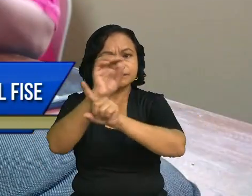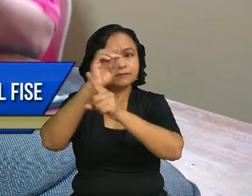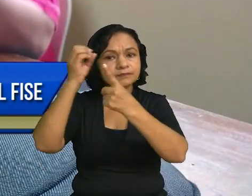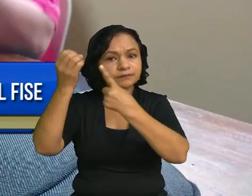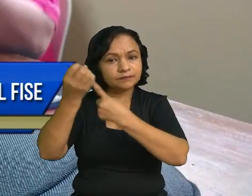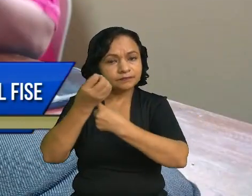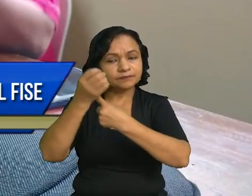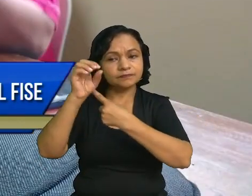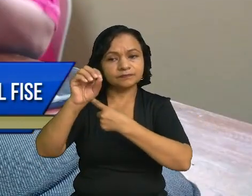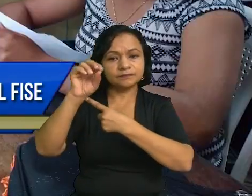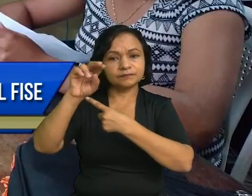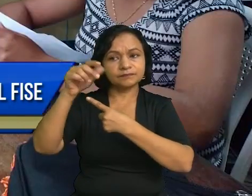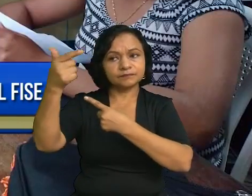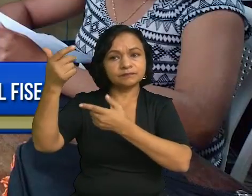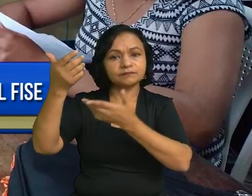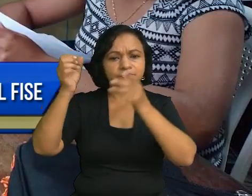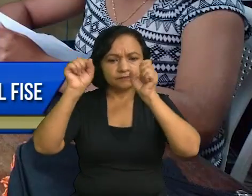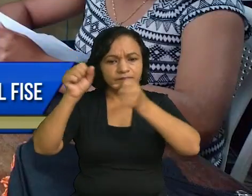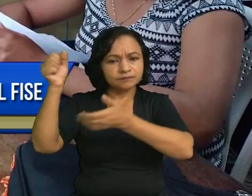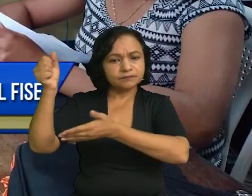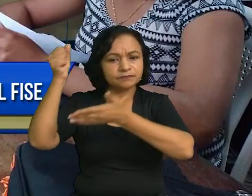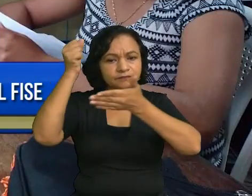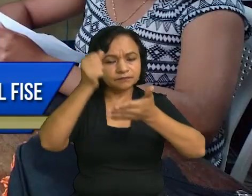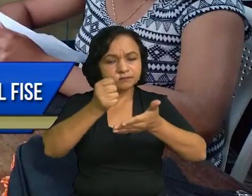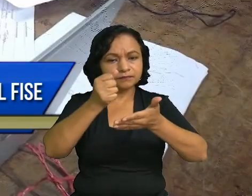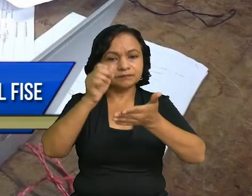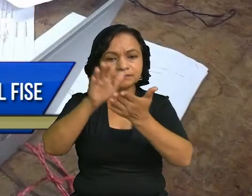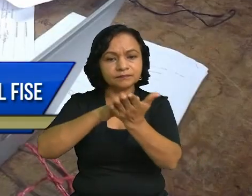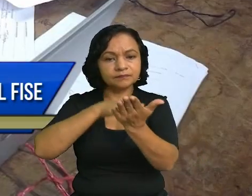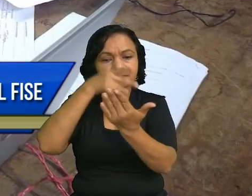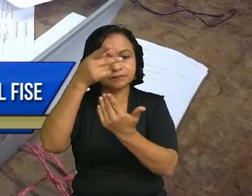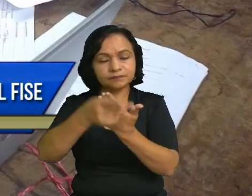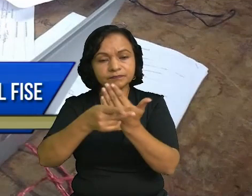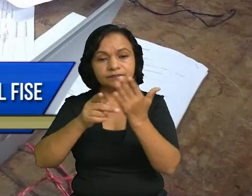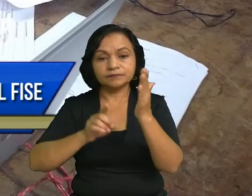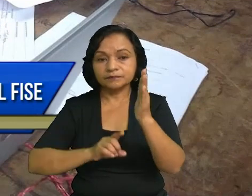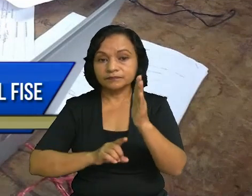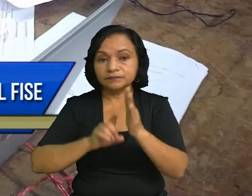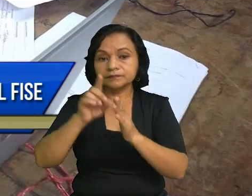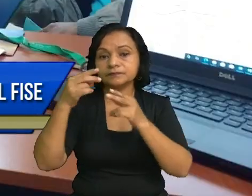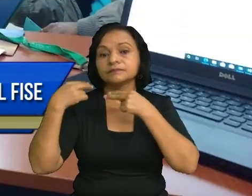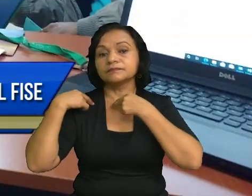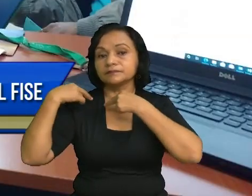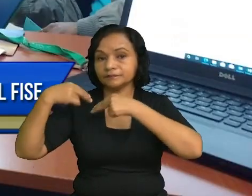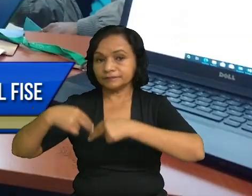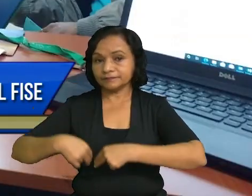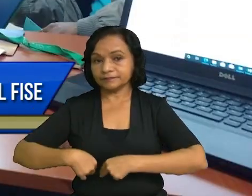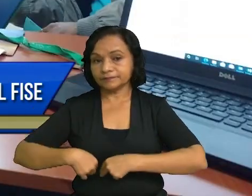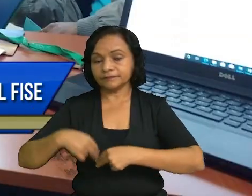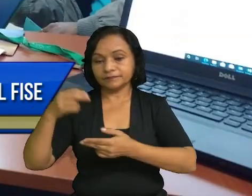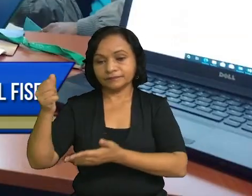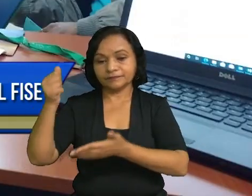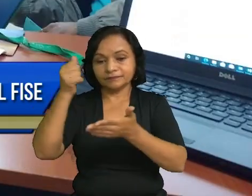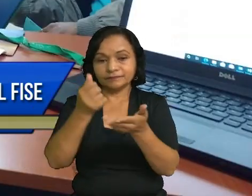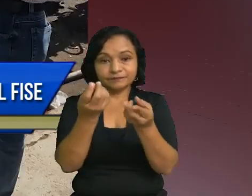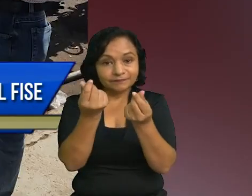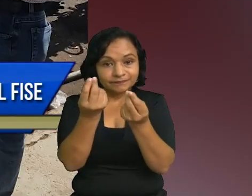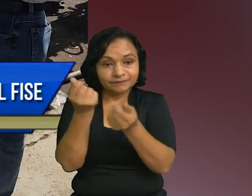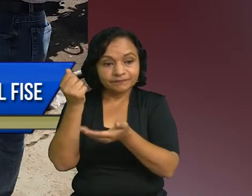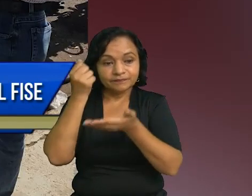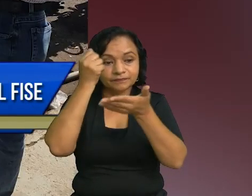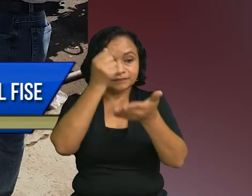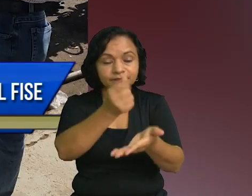que están dispuestos a alinearse al programa nacional de desarrollo humano y van a hacer inversiones también